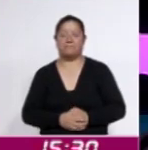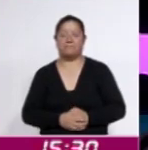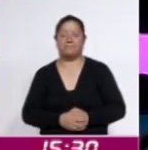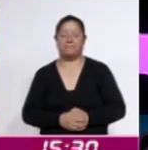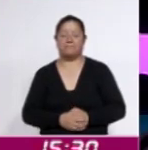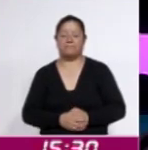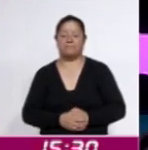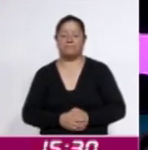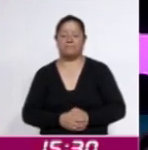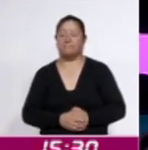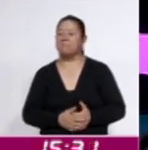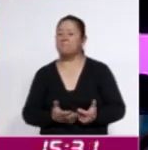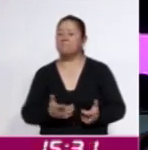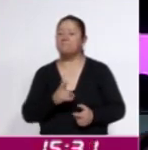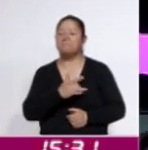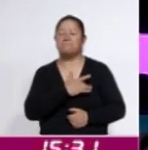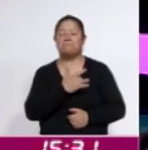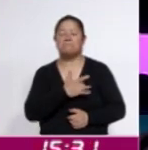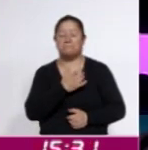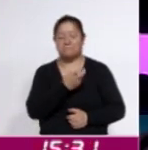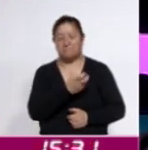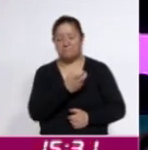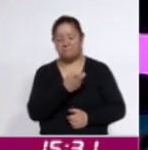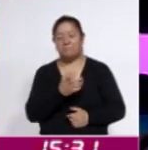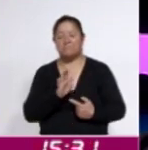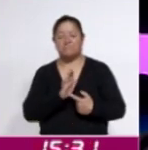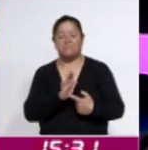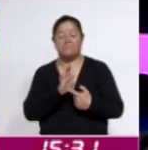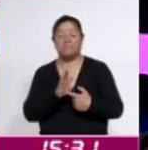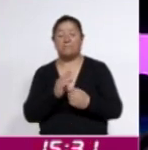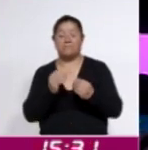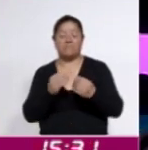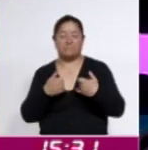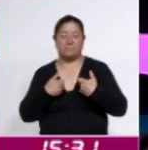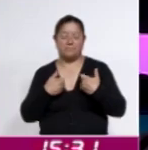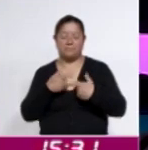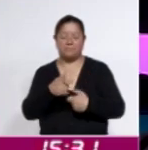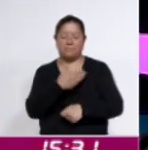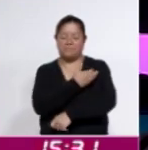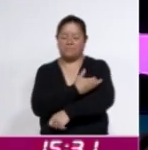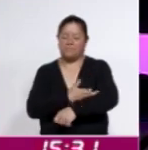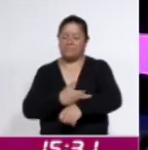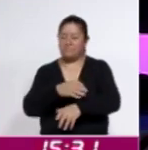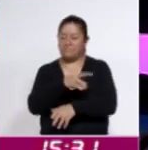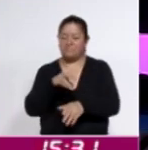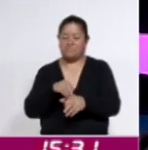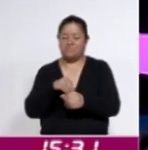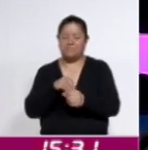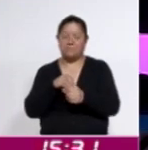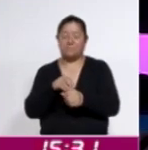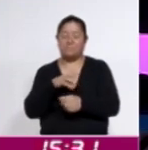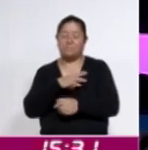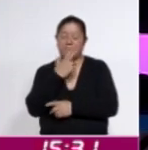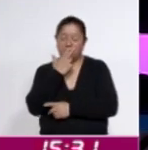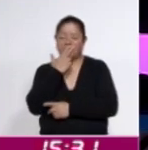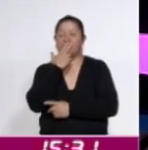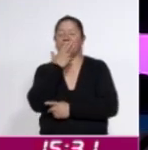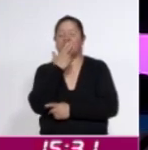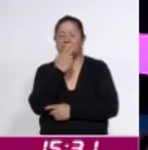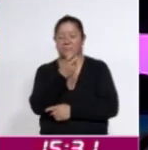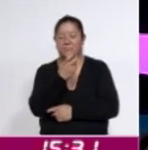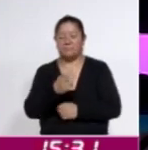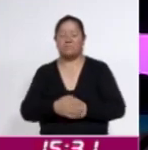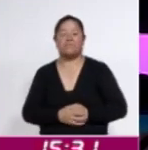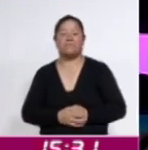¿Qué tal? ¿Qué le pareció esta presentación? Miles de jovencitos ahí se dieron cita, familias completas, disfrutaron de esta presentación de la Tracalosa